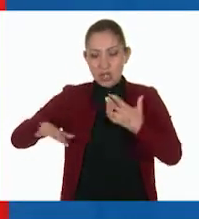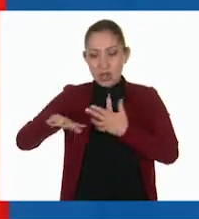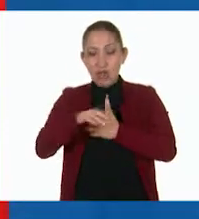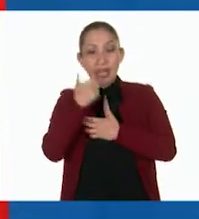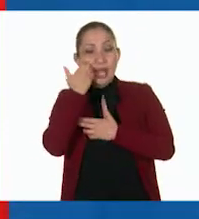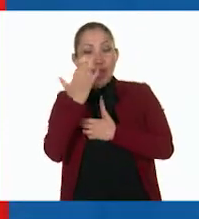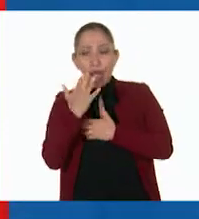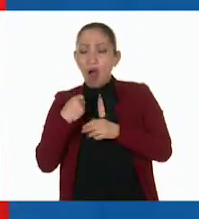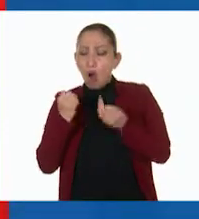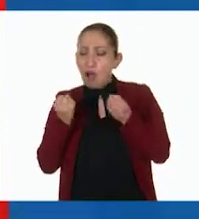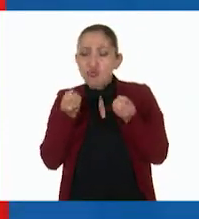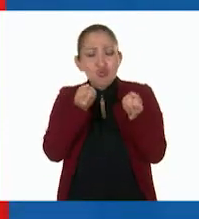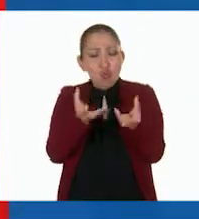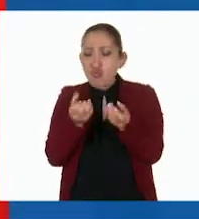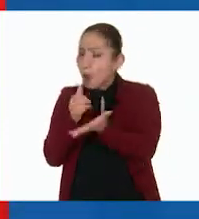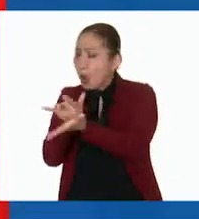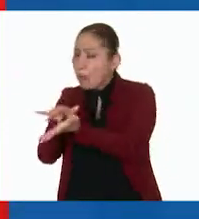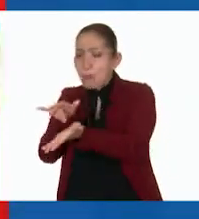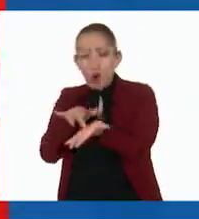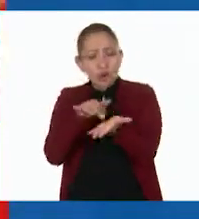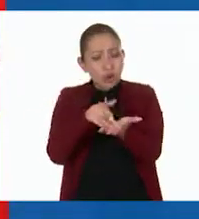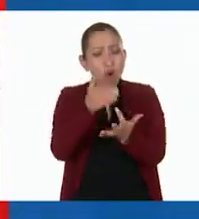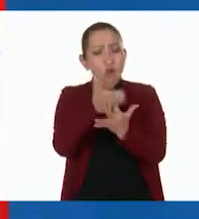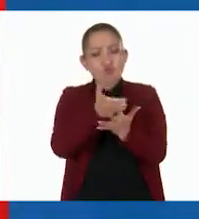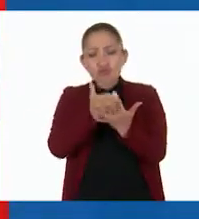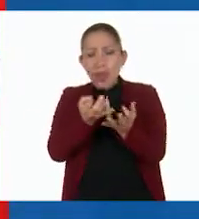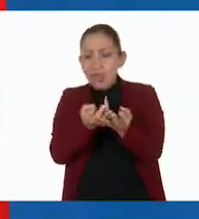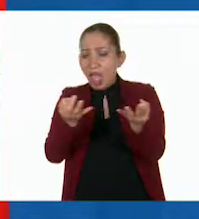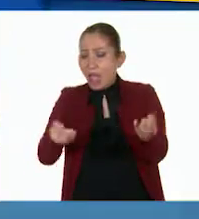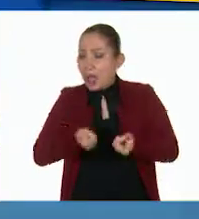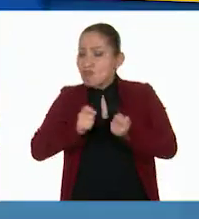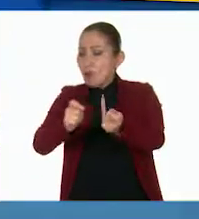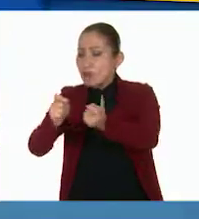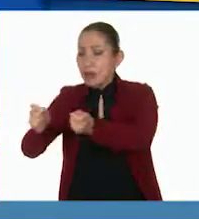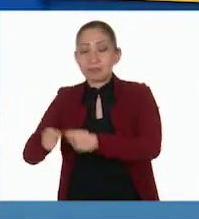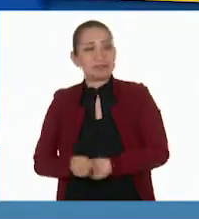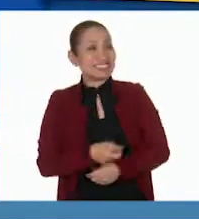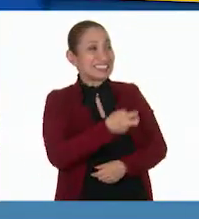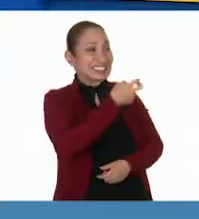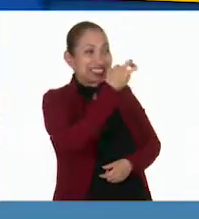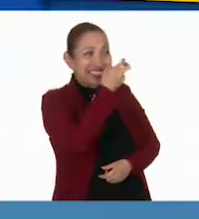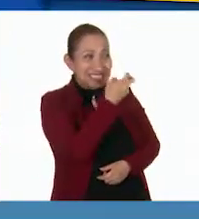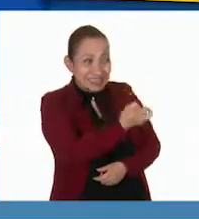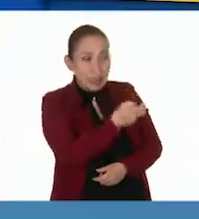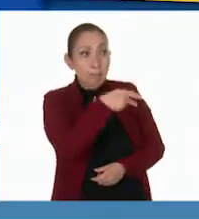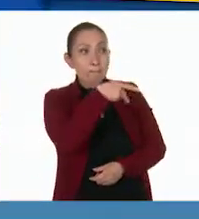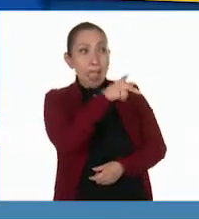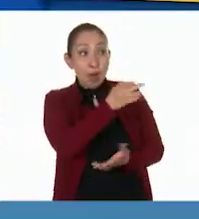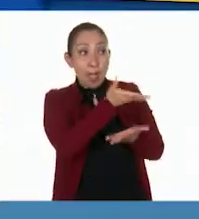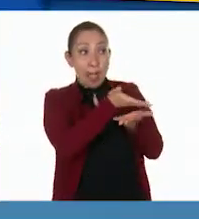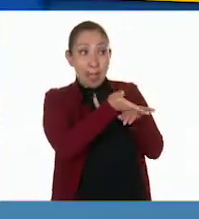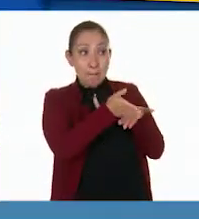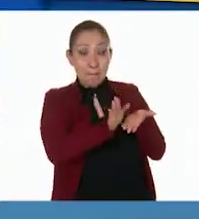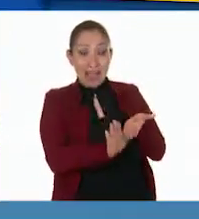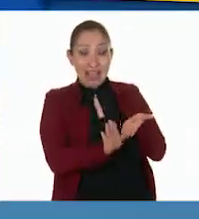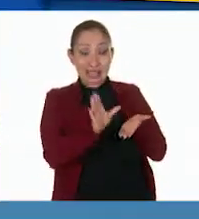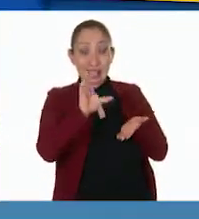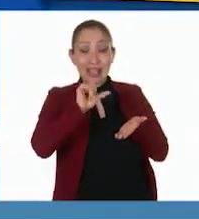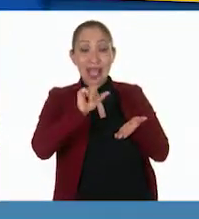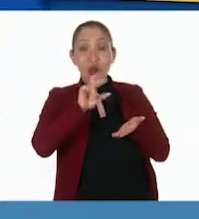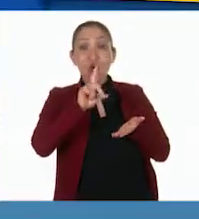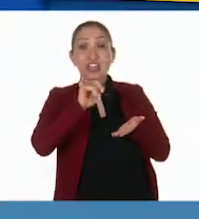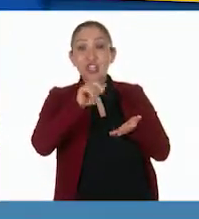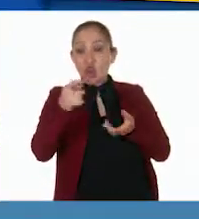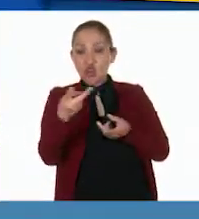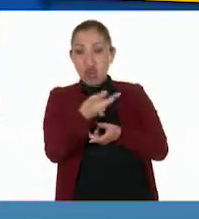buscaron complacerlas atendiendo a cuestiones como el reparto agrario. Exacto. Pero, por otro lado, los caudillos eran